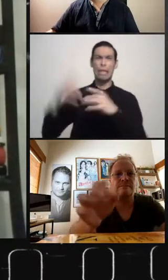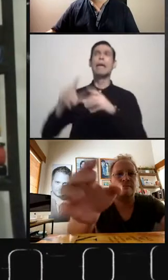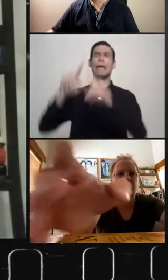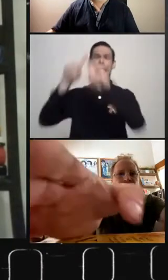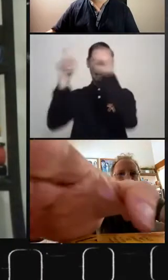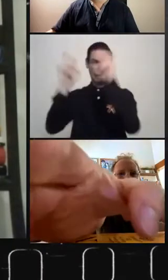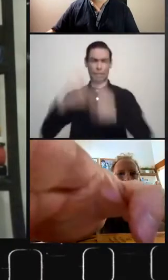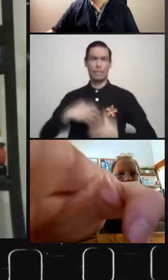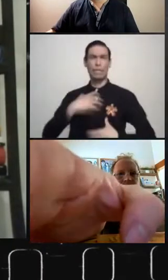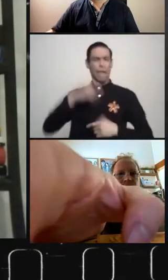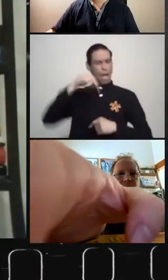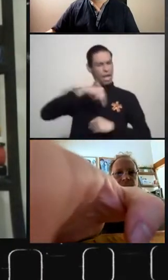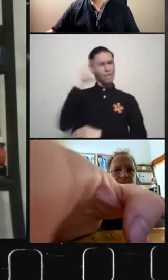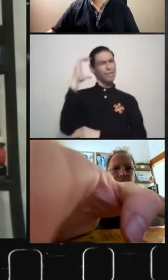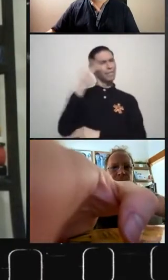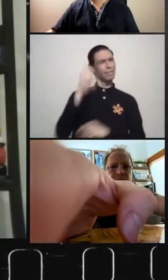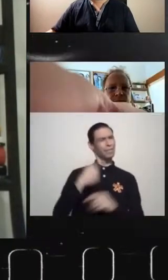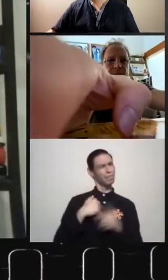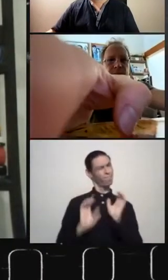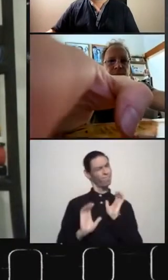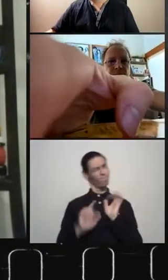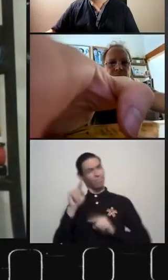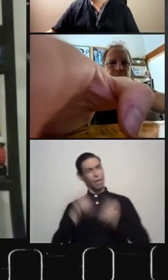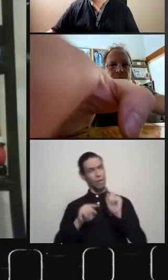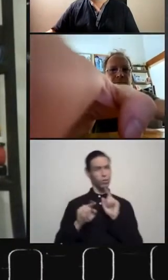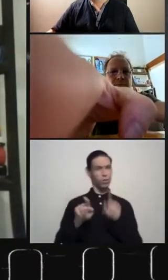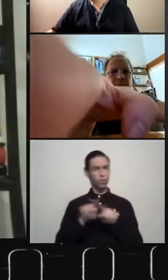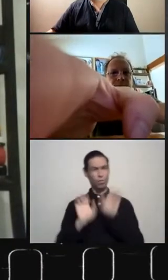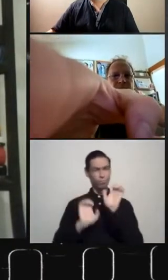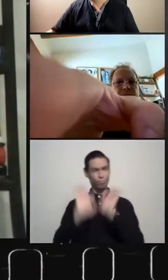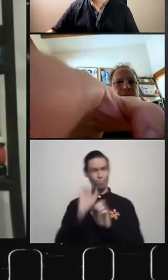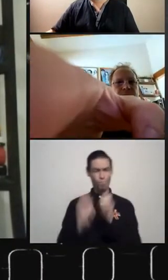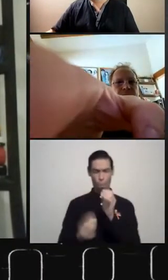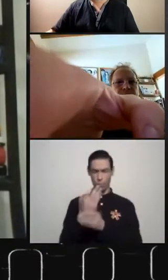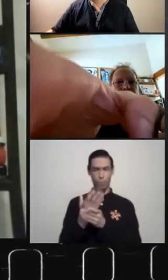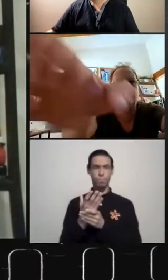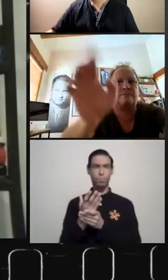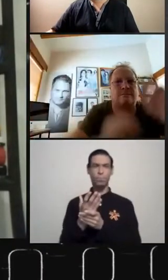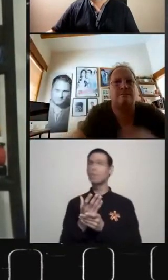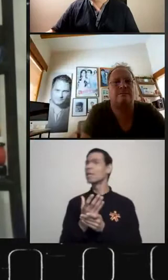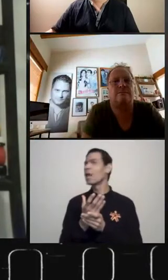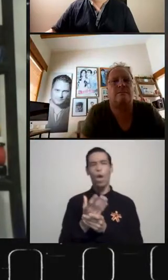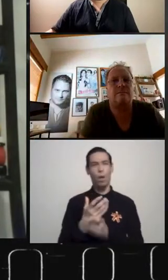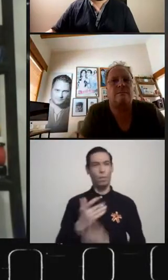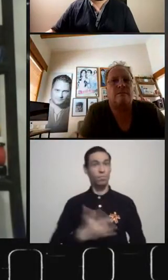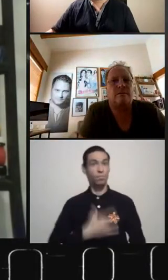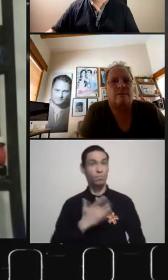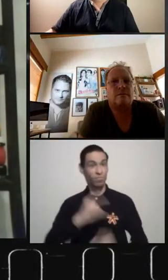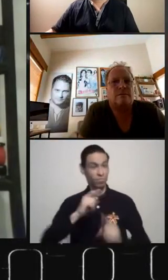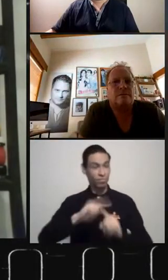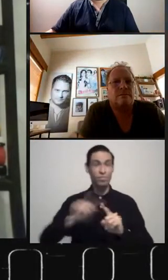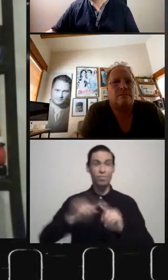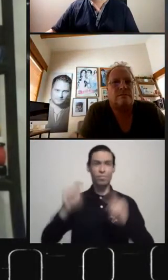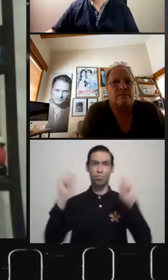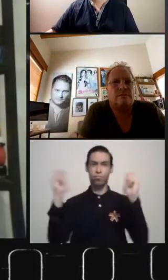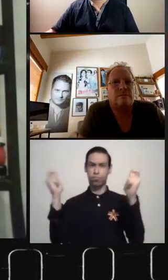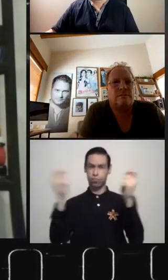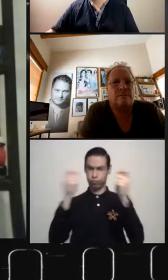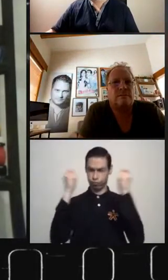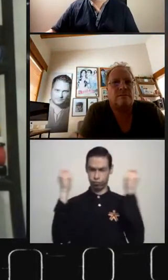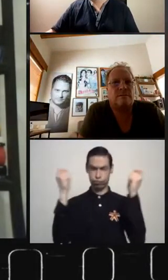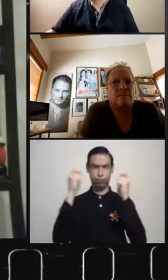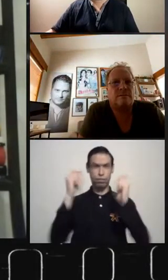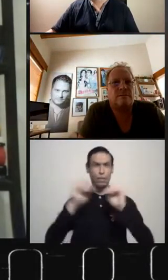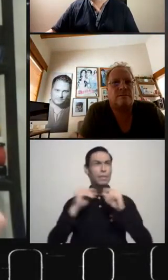con cierto recelo, pero siento yo que gracias a los festivales como Sitges o los festivales que han de alguna manera empezado a